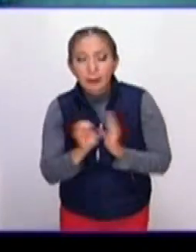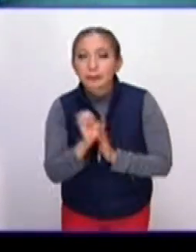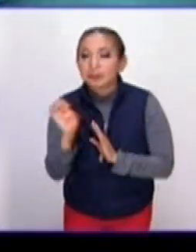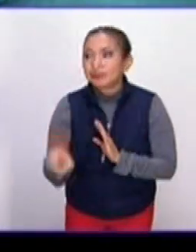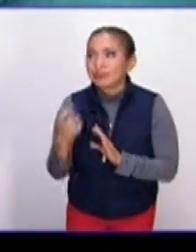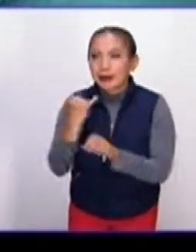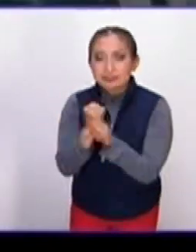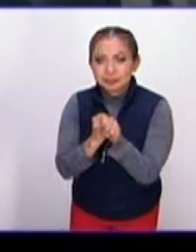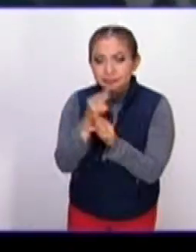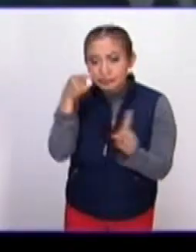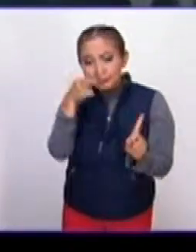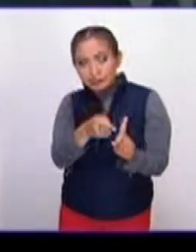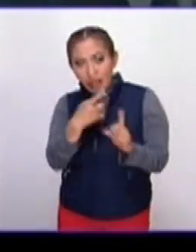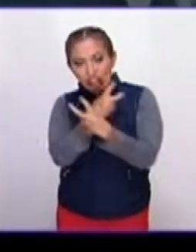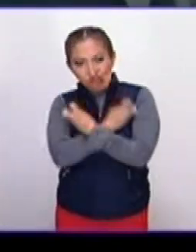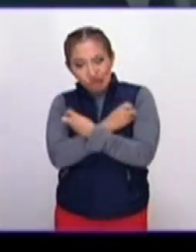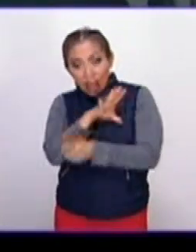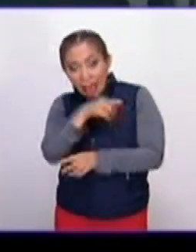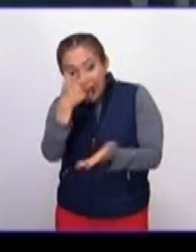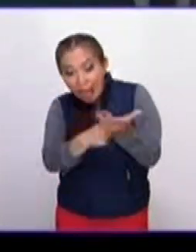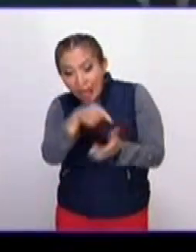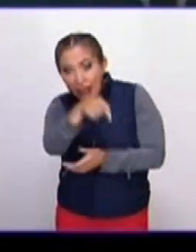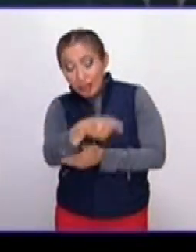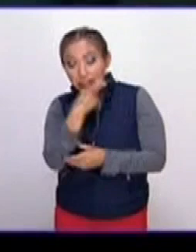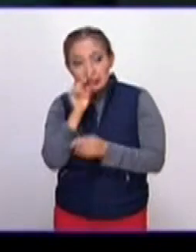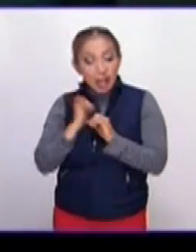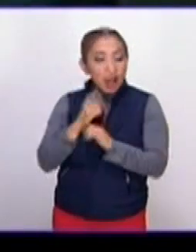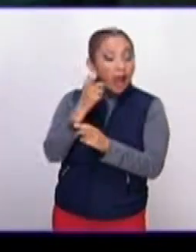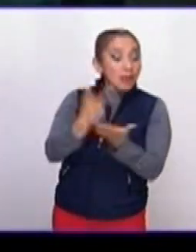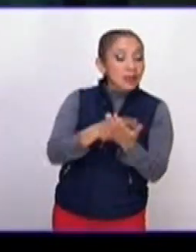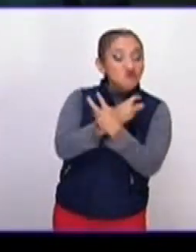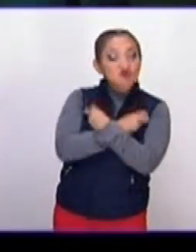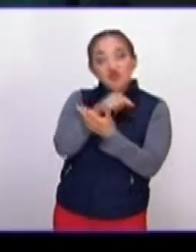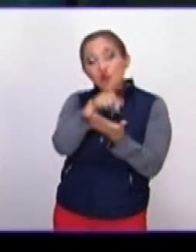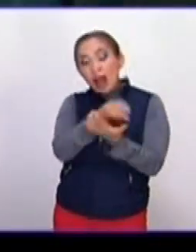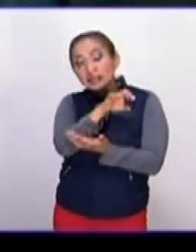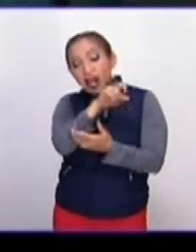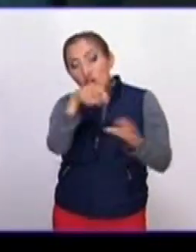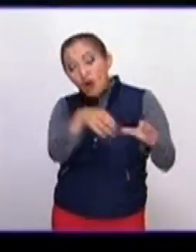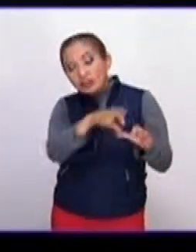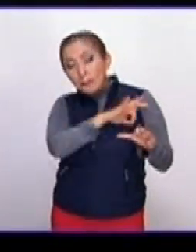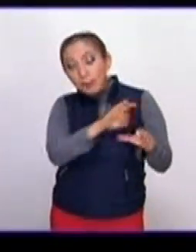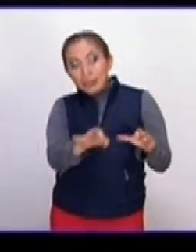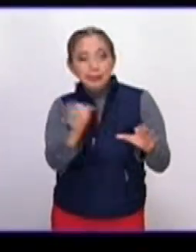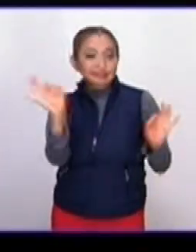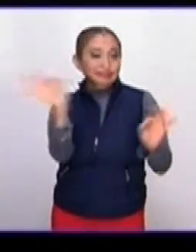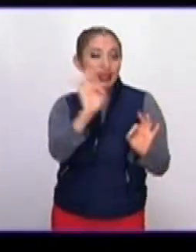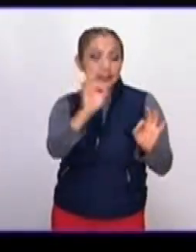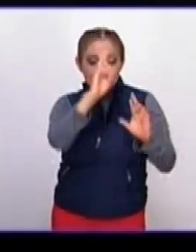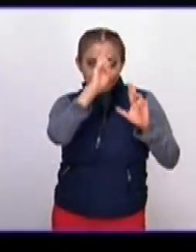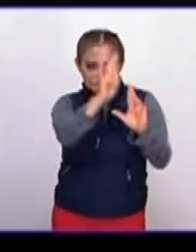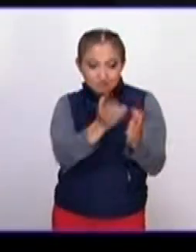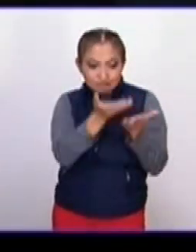la investigación apunta a restos óseos, por ejemplo, decir los restos óseos que están encontrando en un cenote, que pueden ser producto de un